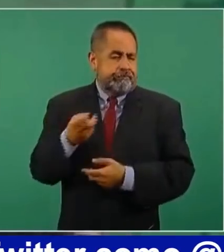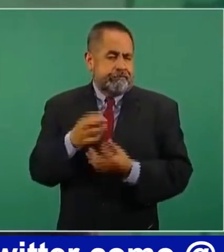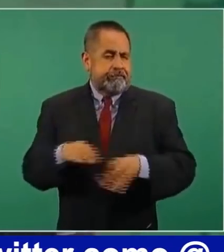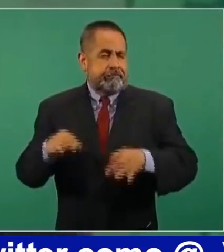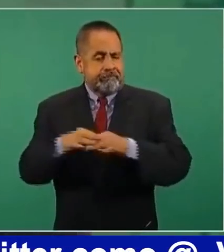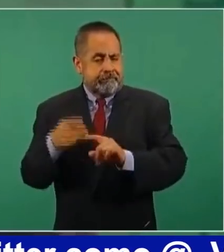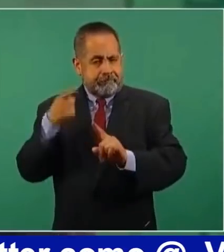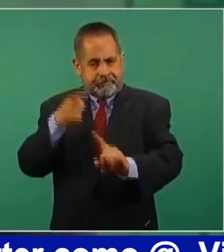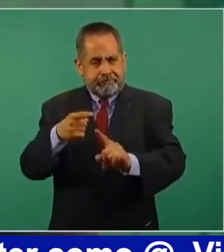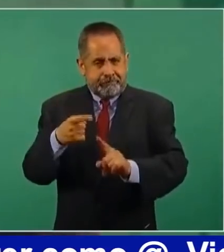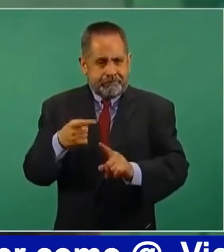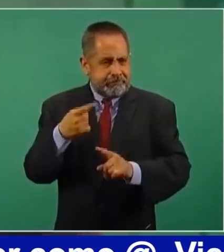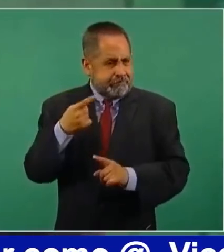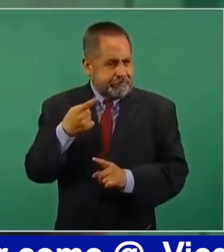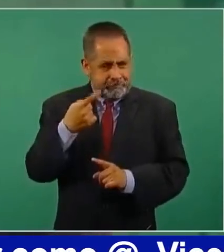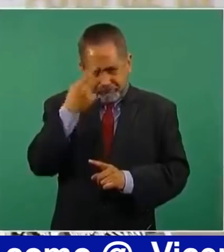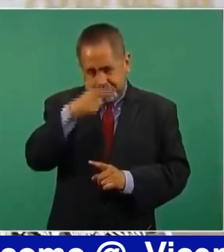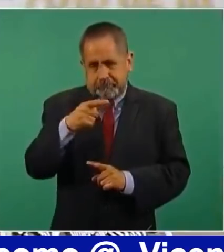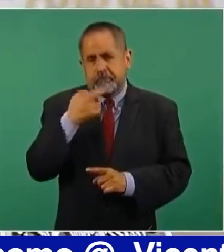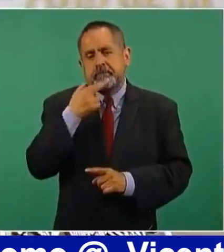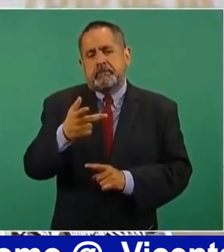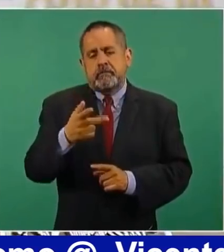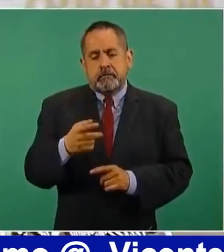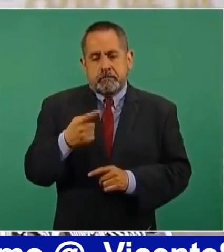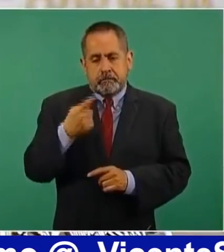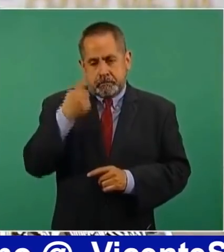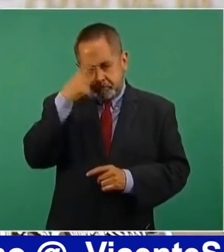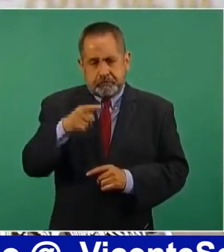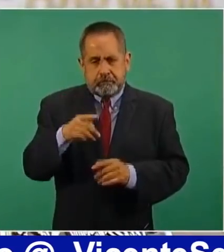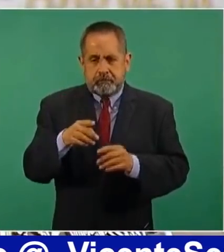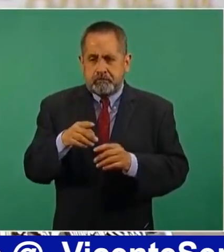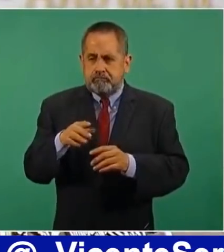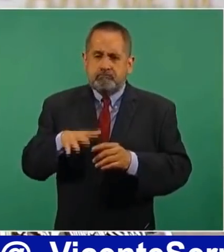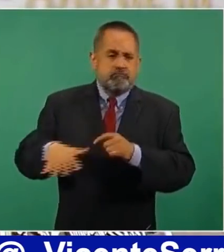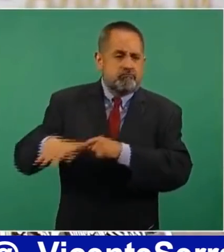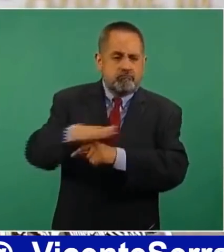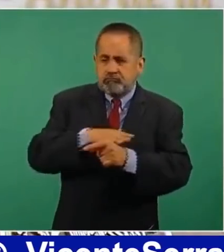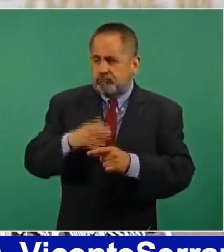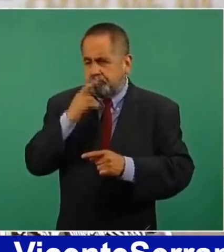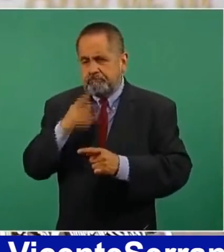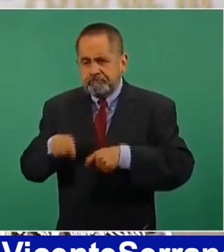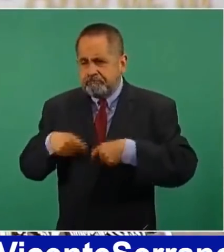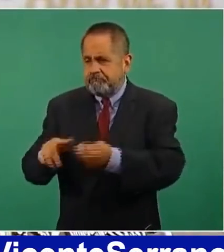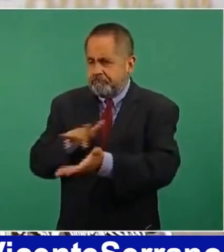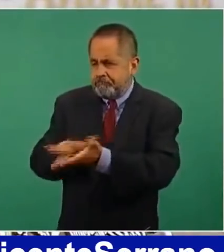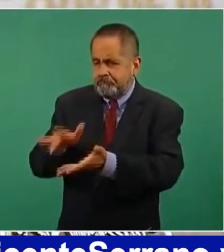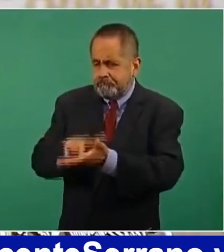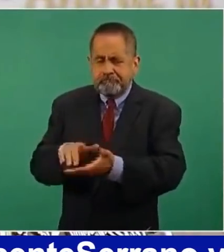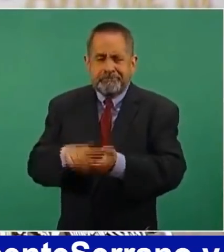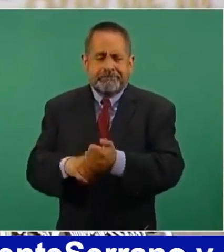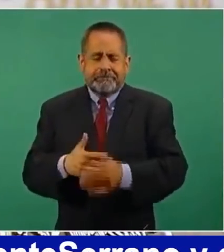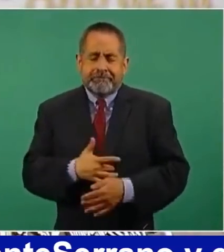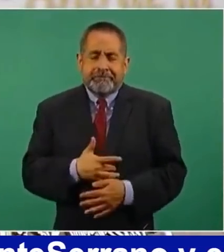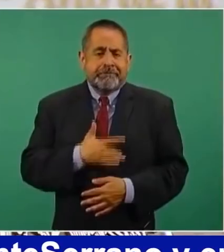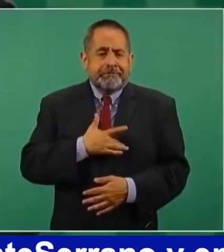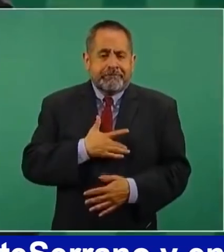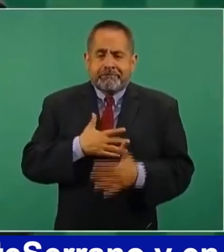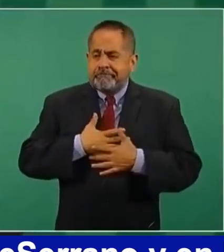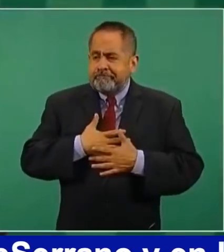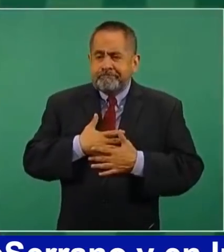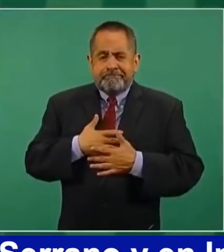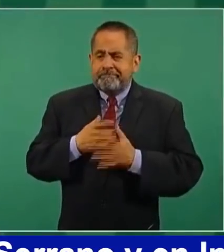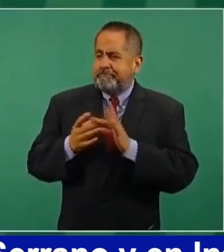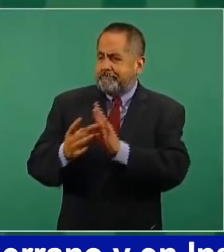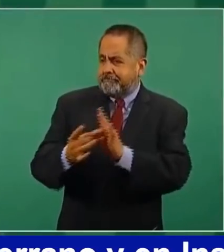no solo lo mejor en lo económico, en lo social, es lo mejor en lo humano.